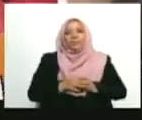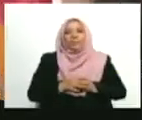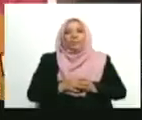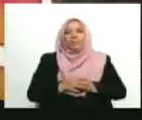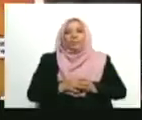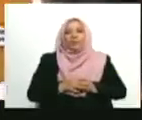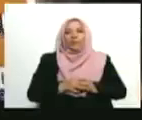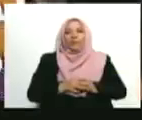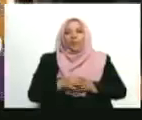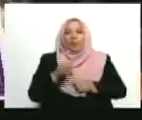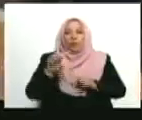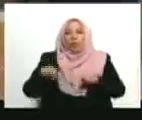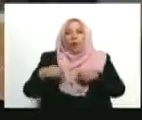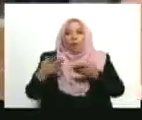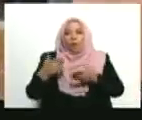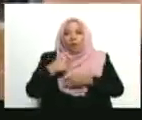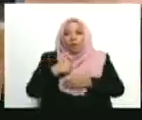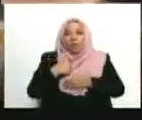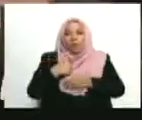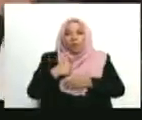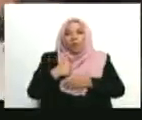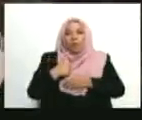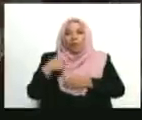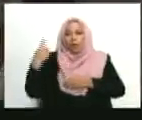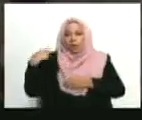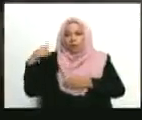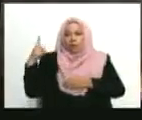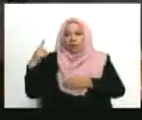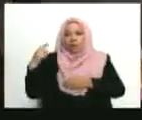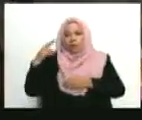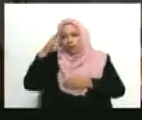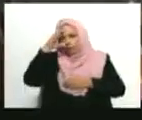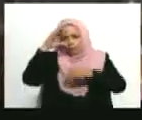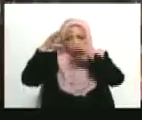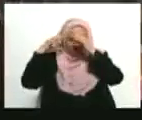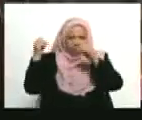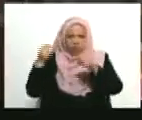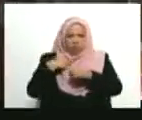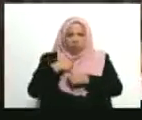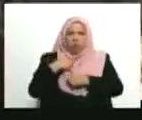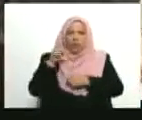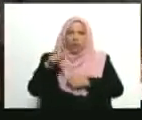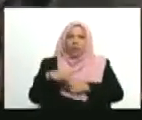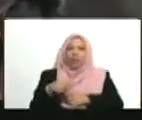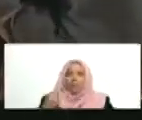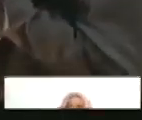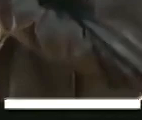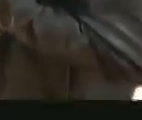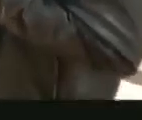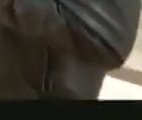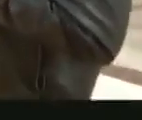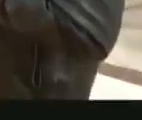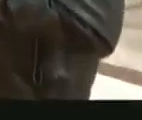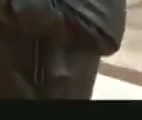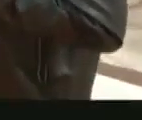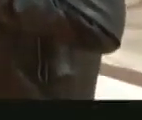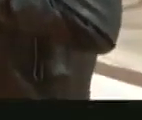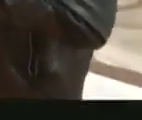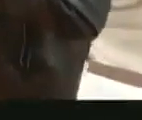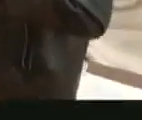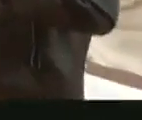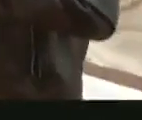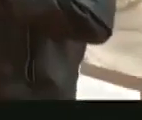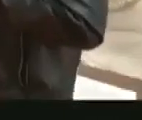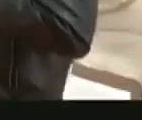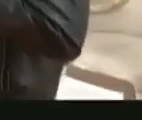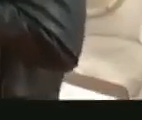y nos lo regalaron ahorita a la salida de La Moneda, al embajador, yo pedí uno para mí también. Así que no, me encantó, porque es